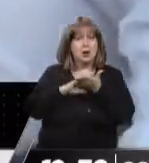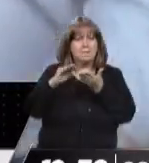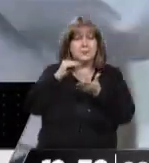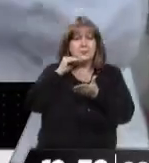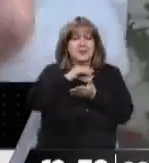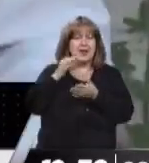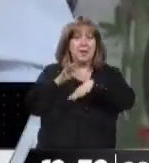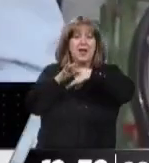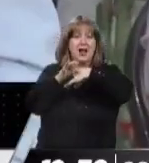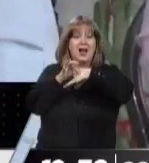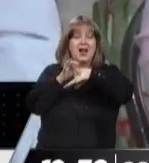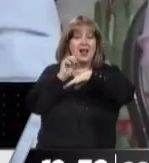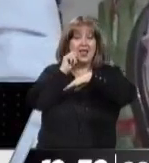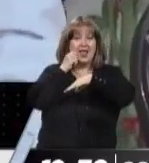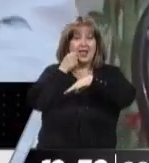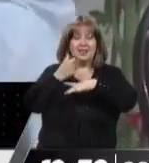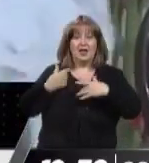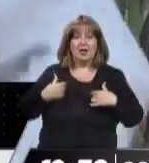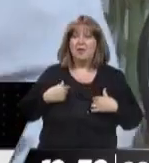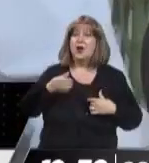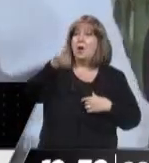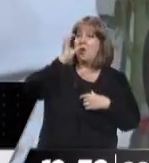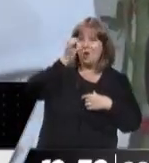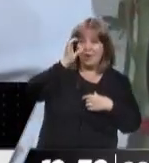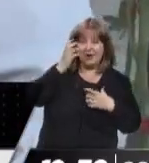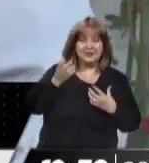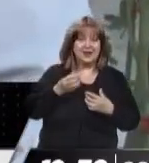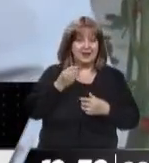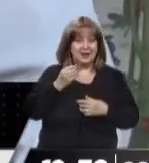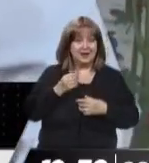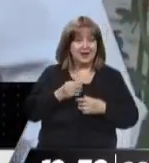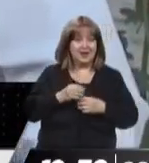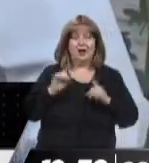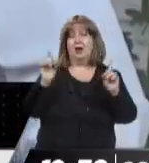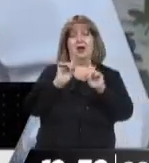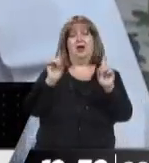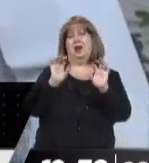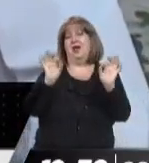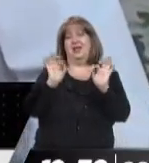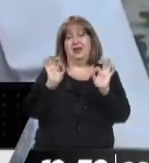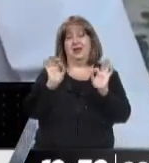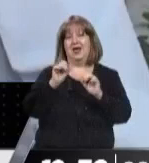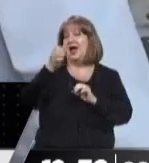preguntaba, le digo, bueno, pero un poquito de alcohol para las comidas, ¿qué pasa con el alcohol? A ver. No, yo no tomo alcohol. No te